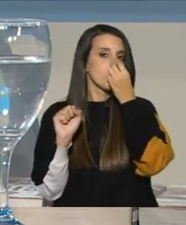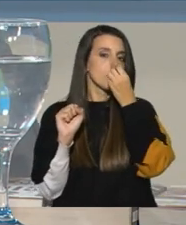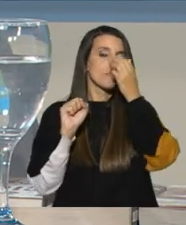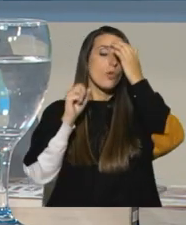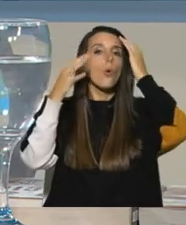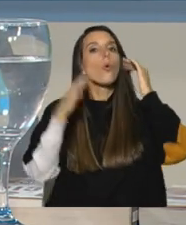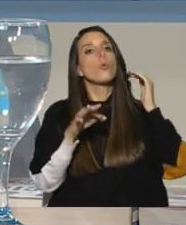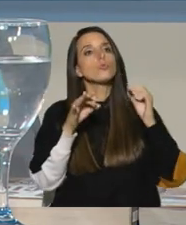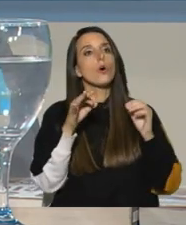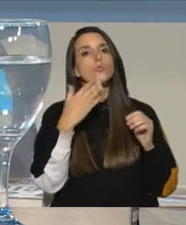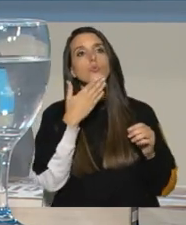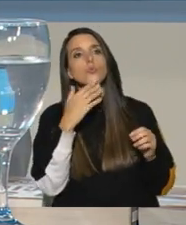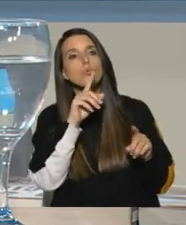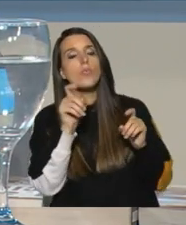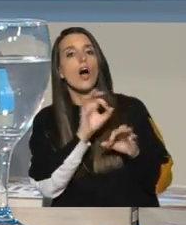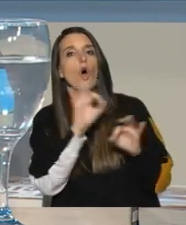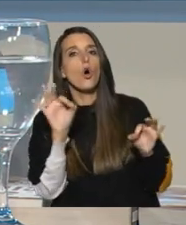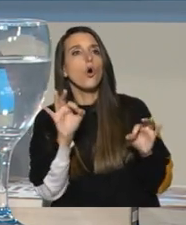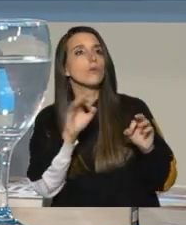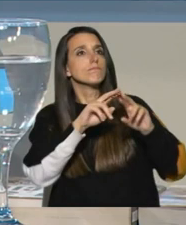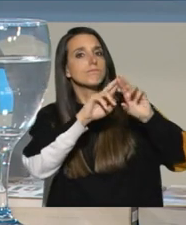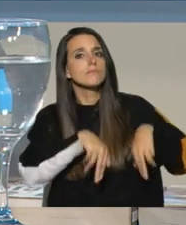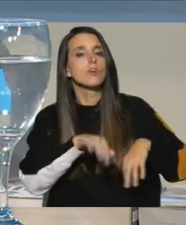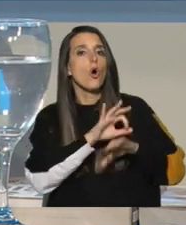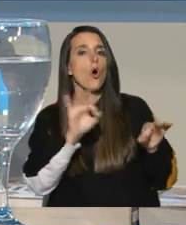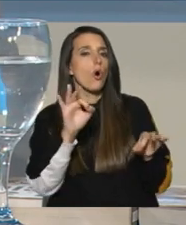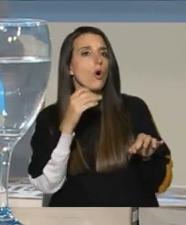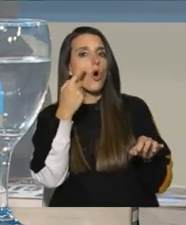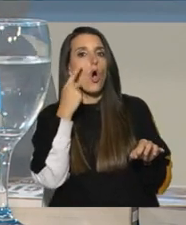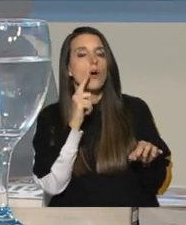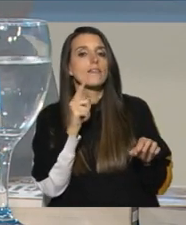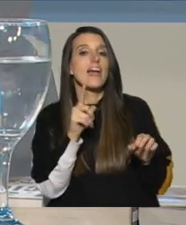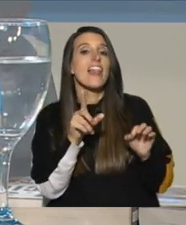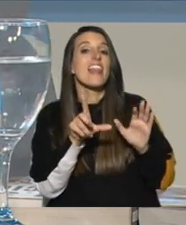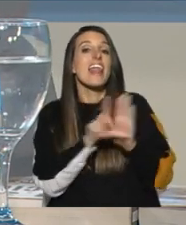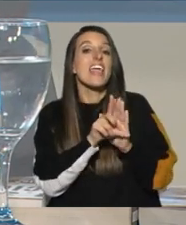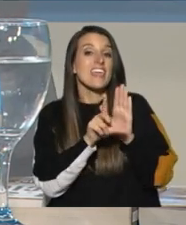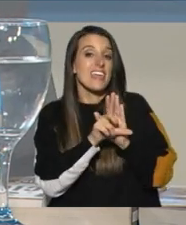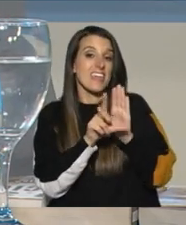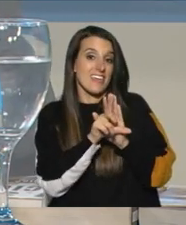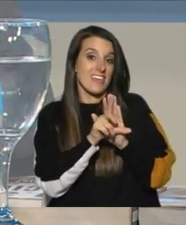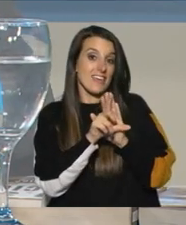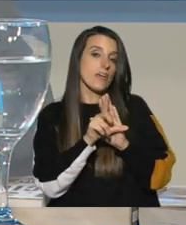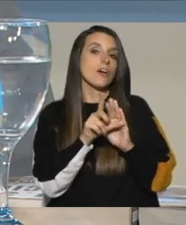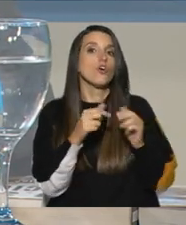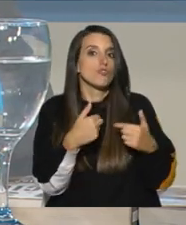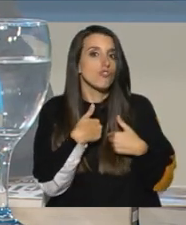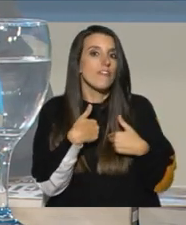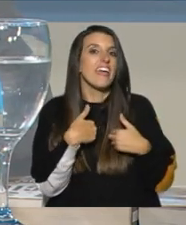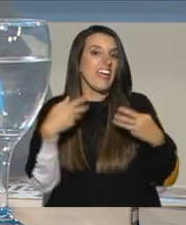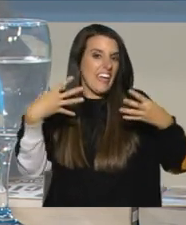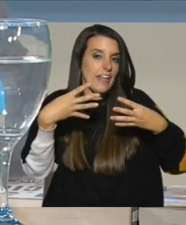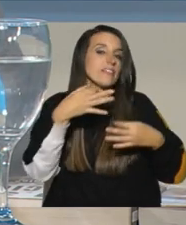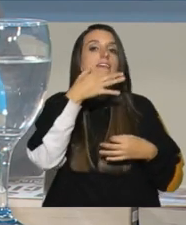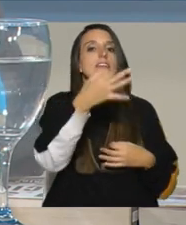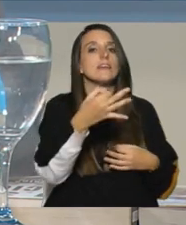cuestionado e incluso intentado tirar abajo o desconocido como la ley de amnistía general y restricta. Yo hubiera estado de acuerdo con una ley de